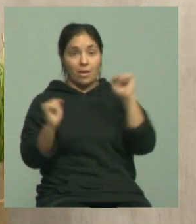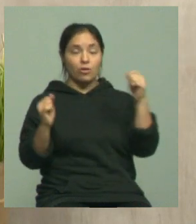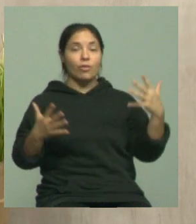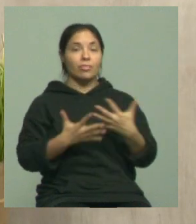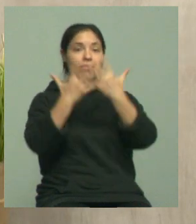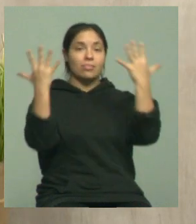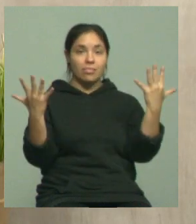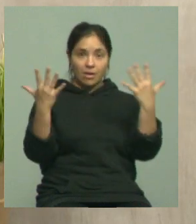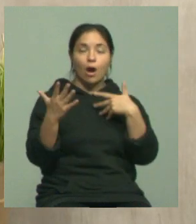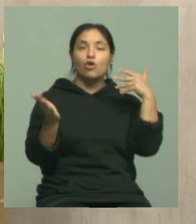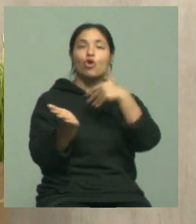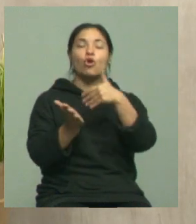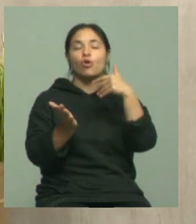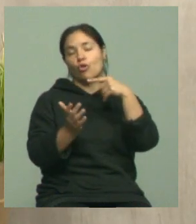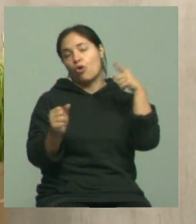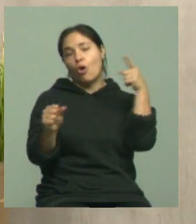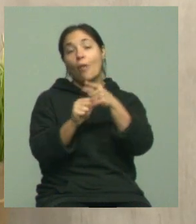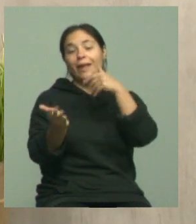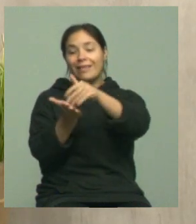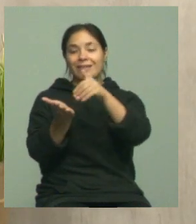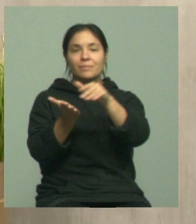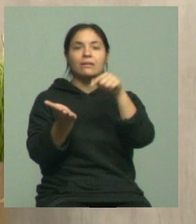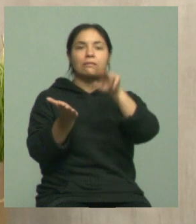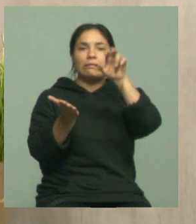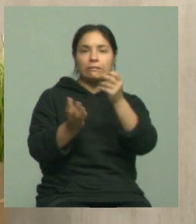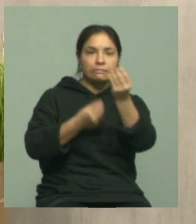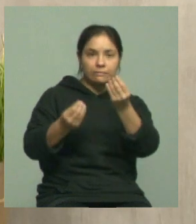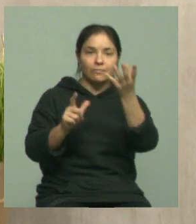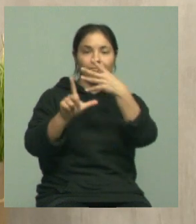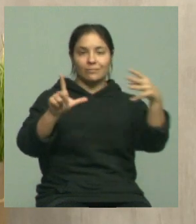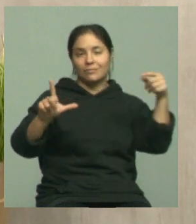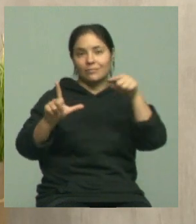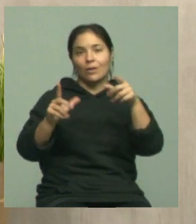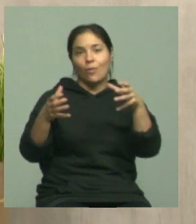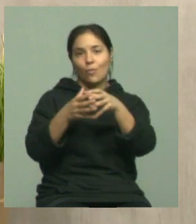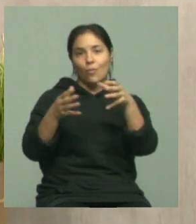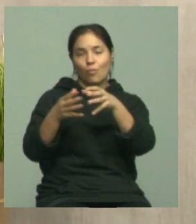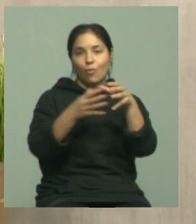la bifobia, la transfobia. ¿Por qué es el 17 de mayo? Porque en